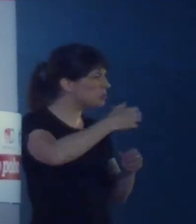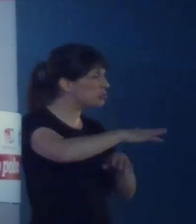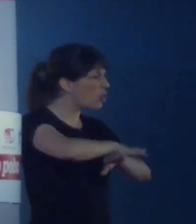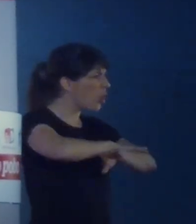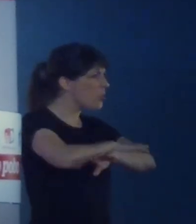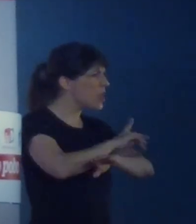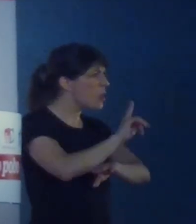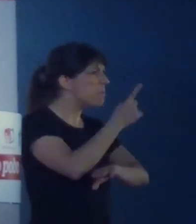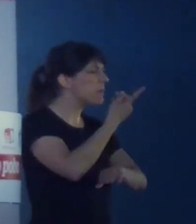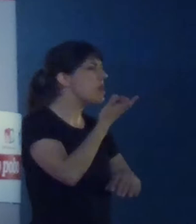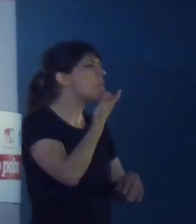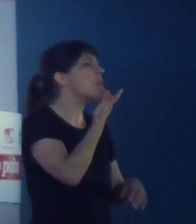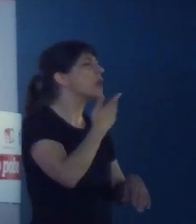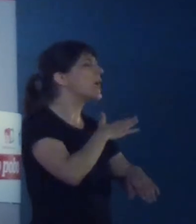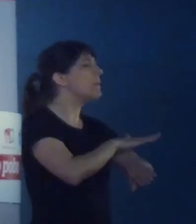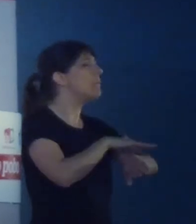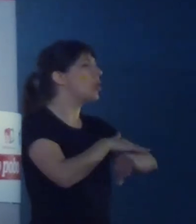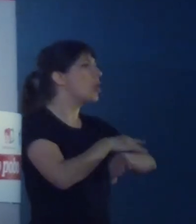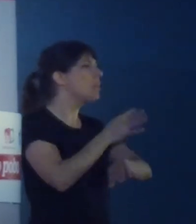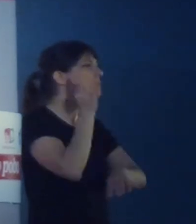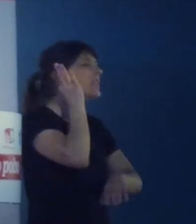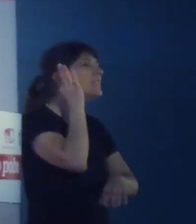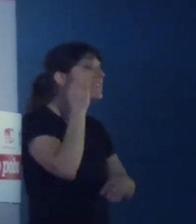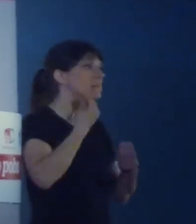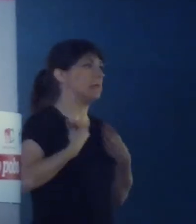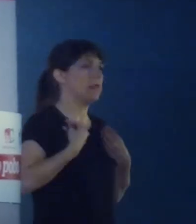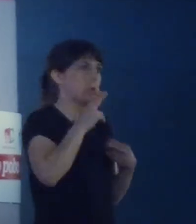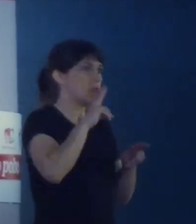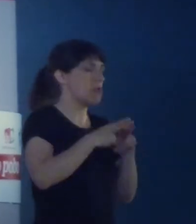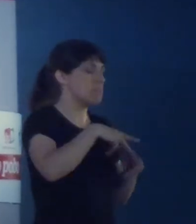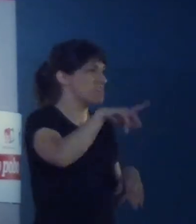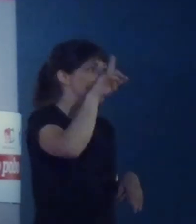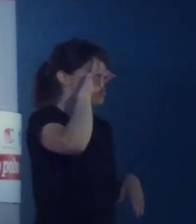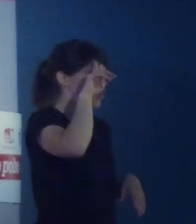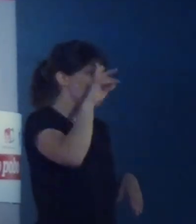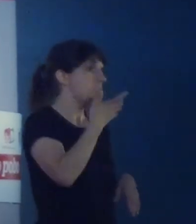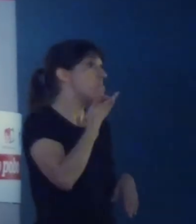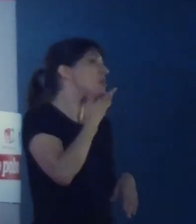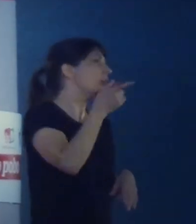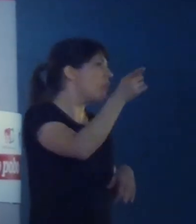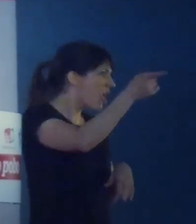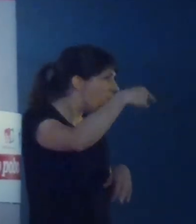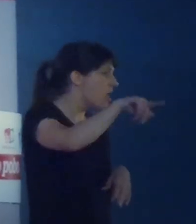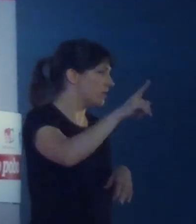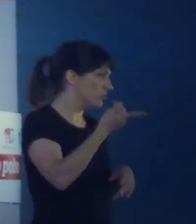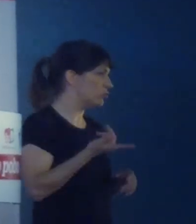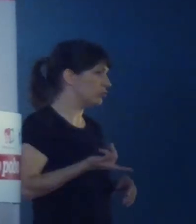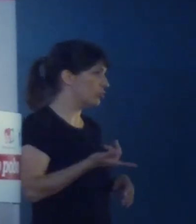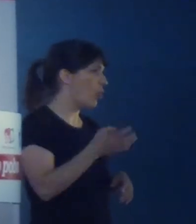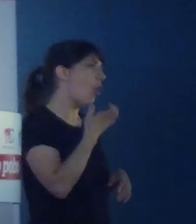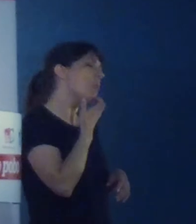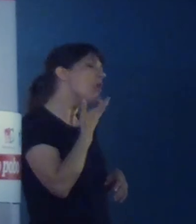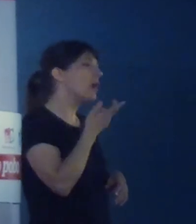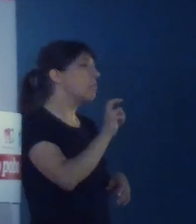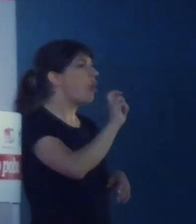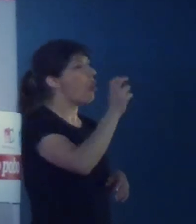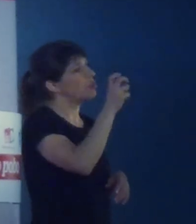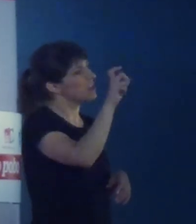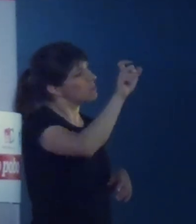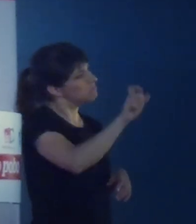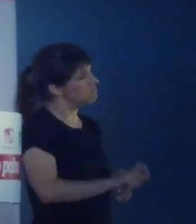pola ministra esa de Sanidade que non sei como se chama, ou continuando por esta señora